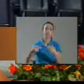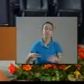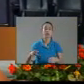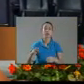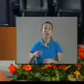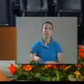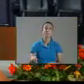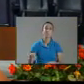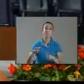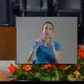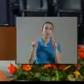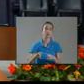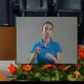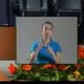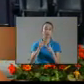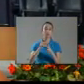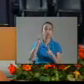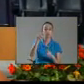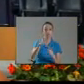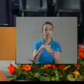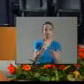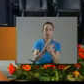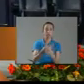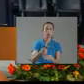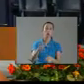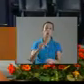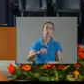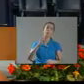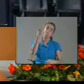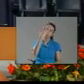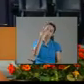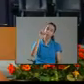Te demoraste en levantar la mano y la hermana así, al tiro hizo.